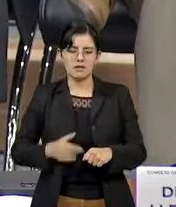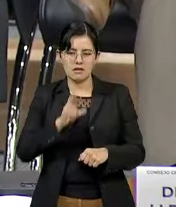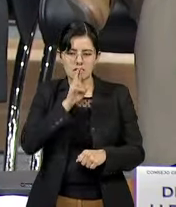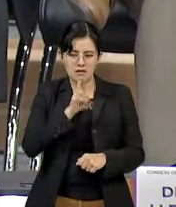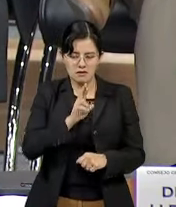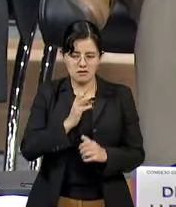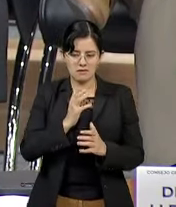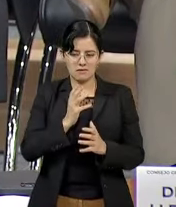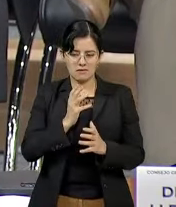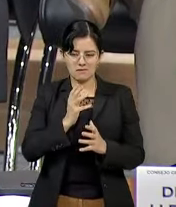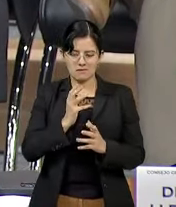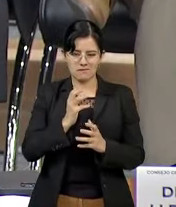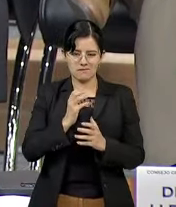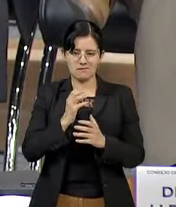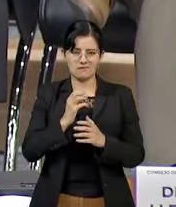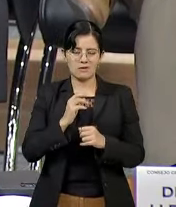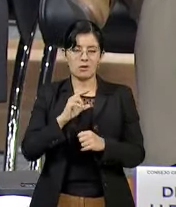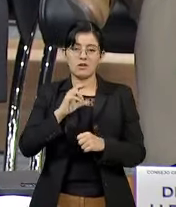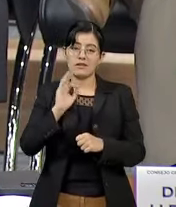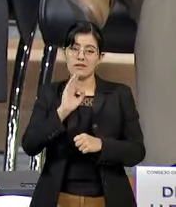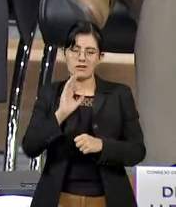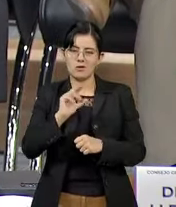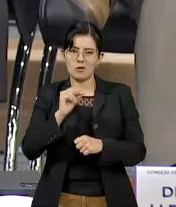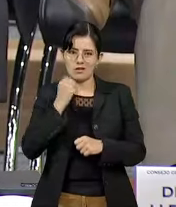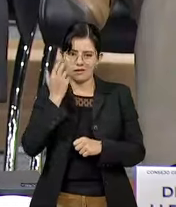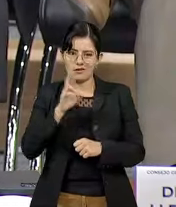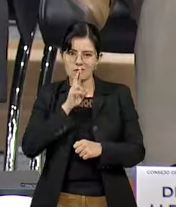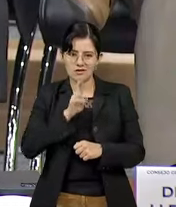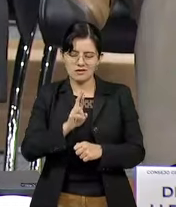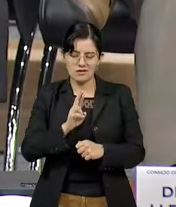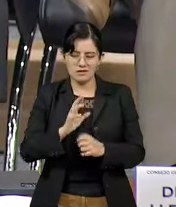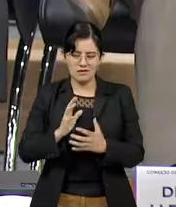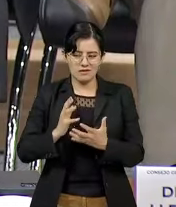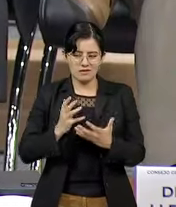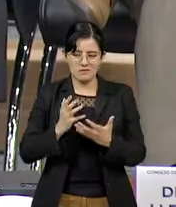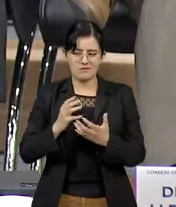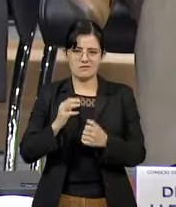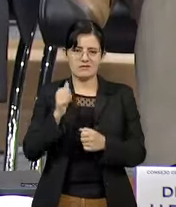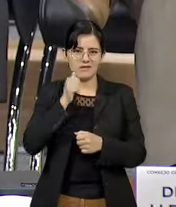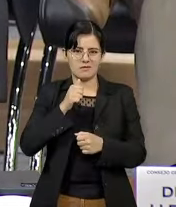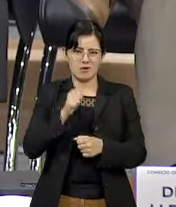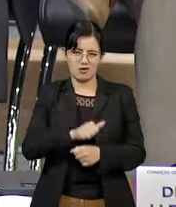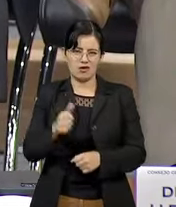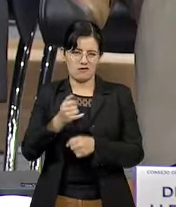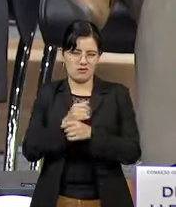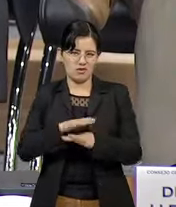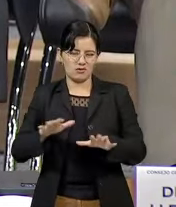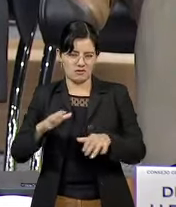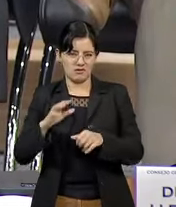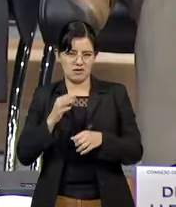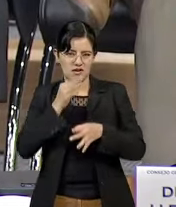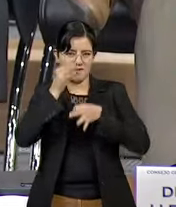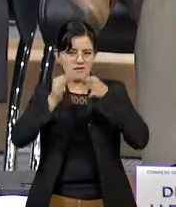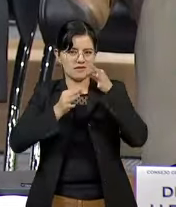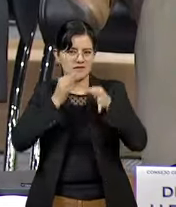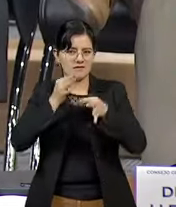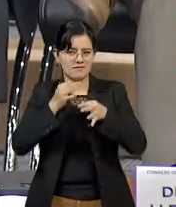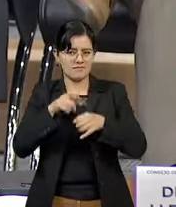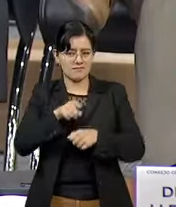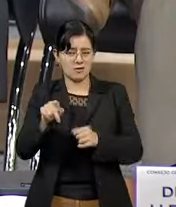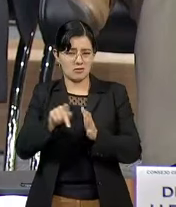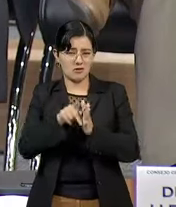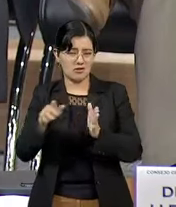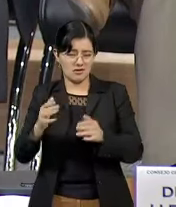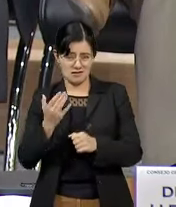dar porque siempre tienen otros datos cualquier periodista que sea serio en este país y más En